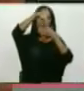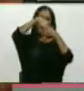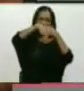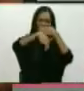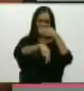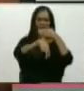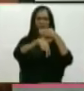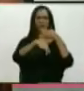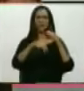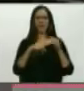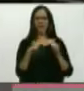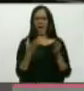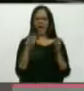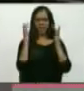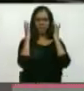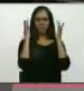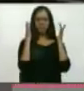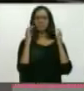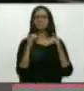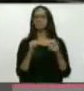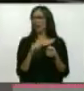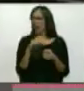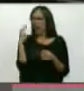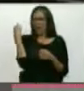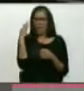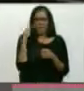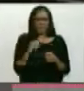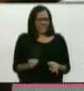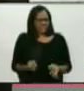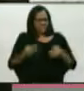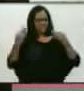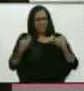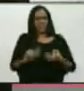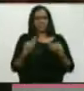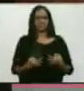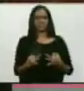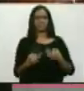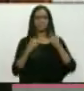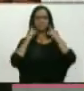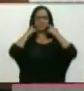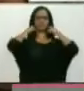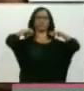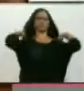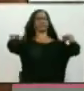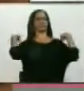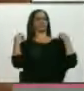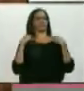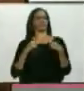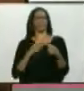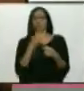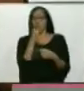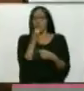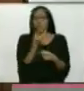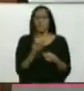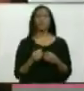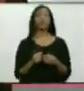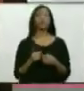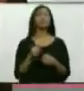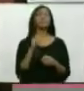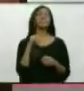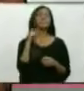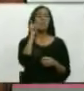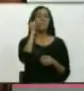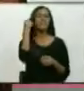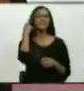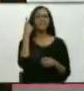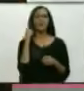fue un escape. La inteligencia colombiana es arrechísima. Sí. El Estado colombiano es buenísimo. Los tipos saben que aquí